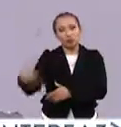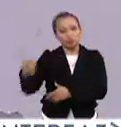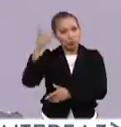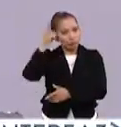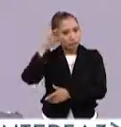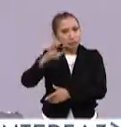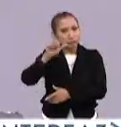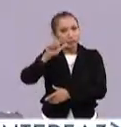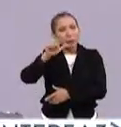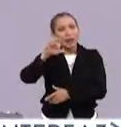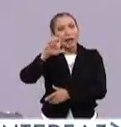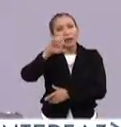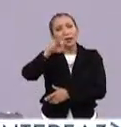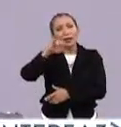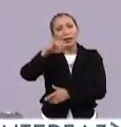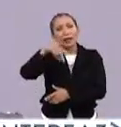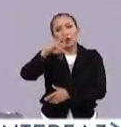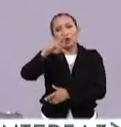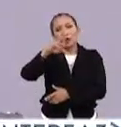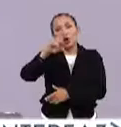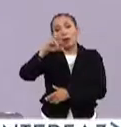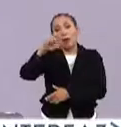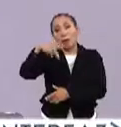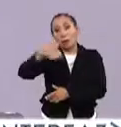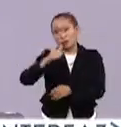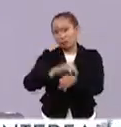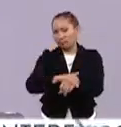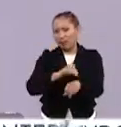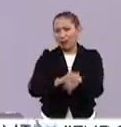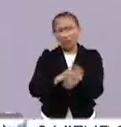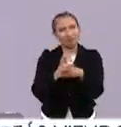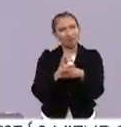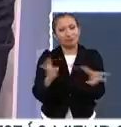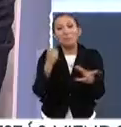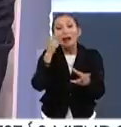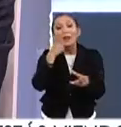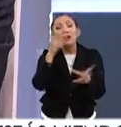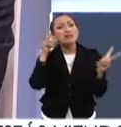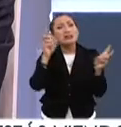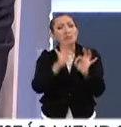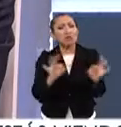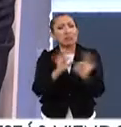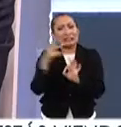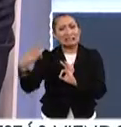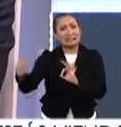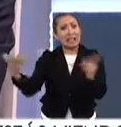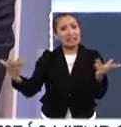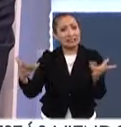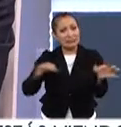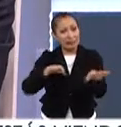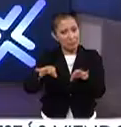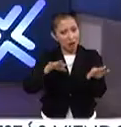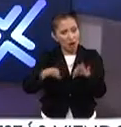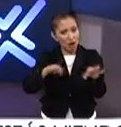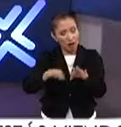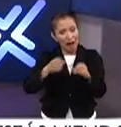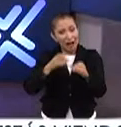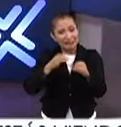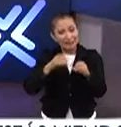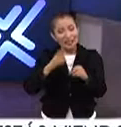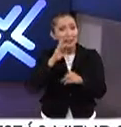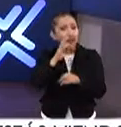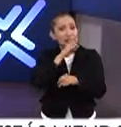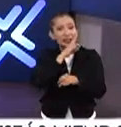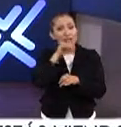director, Alejandro Ramos, además un gran amigo, para hablar de la importantísima labor que realiza la agencia de noticias del Estado